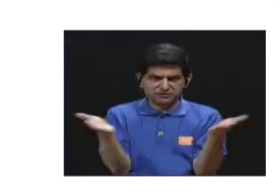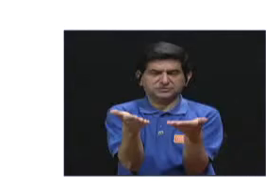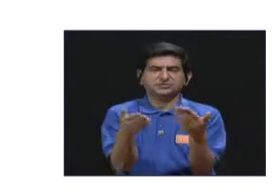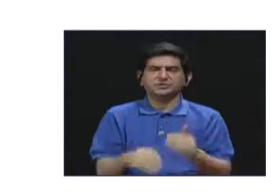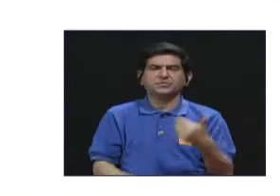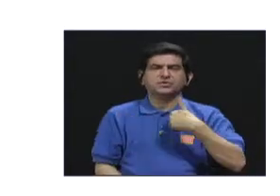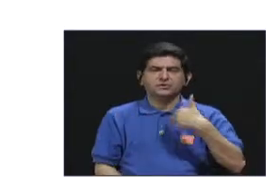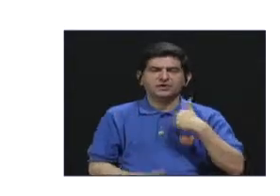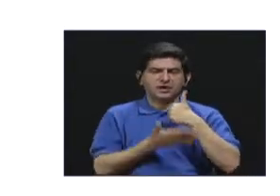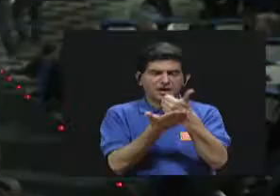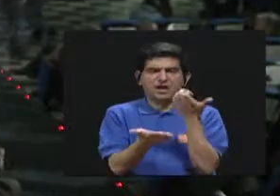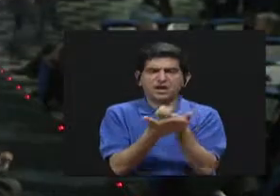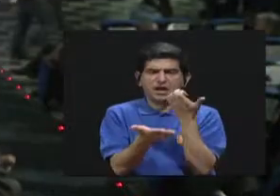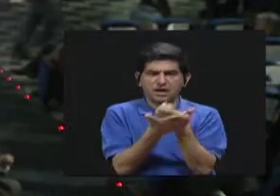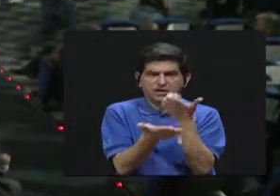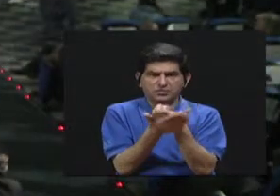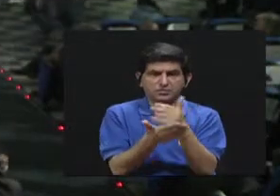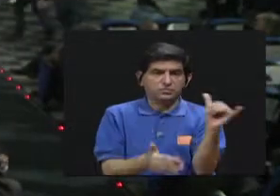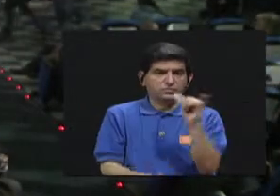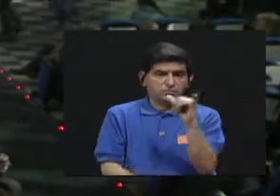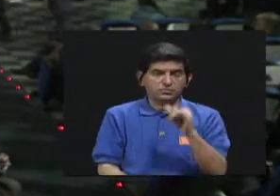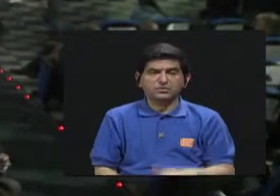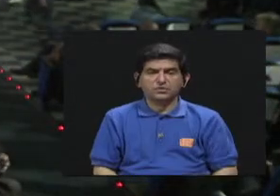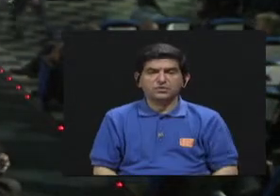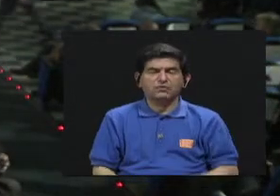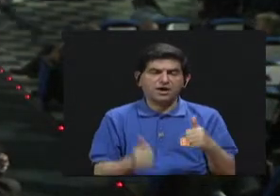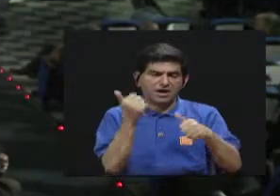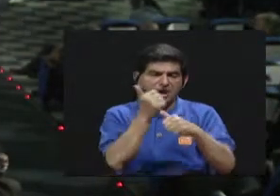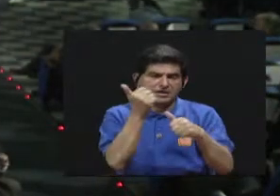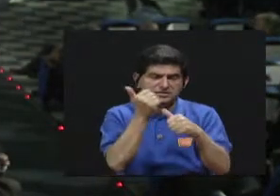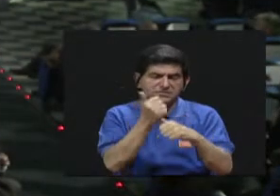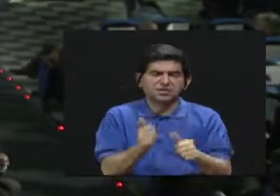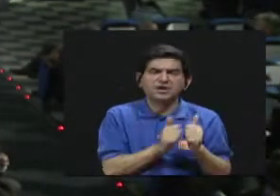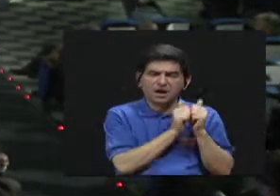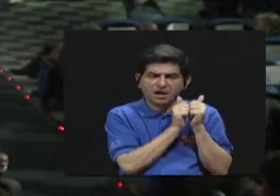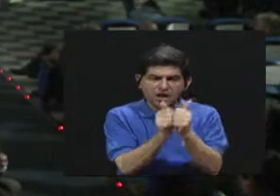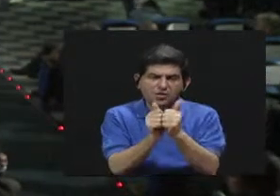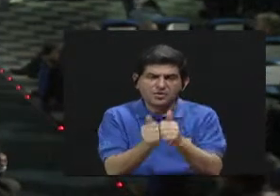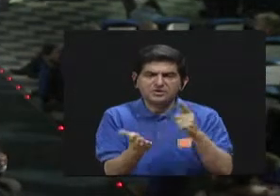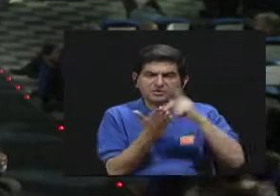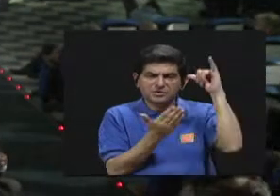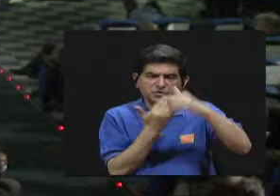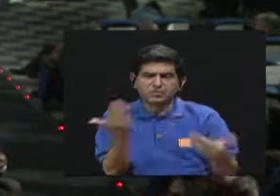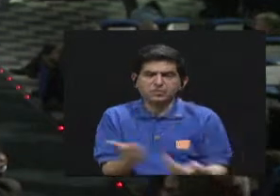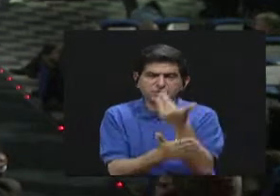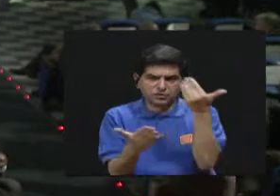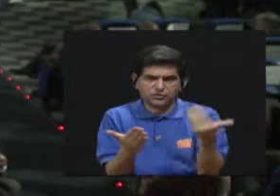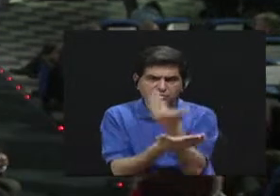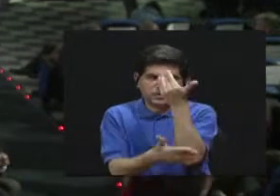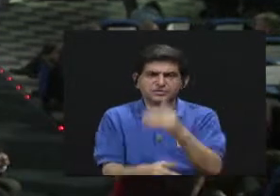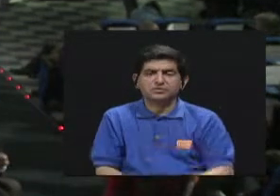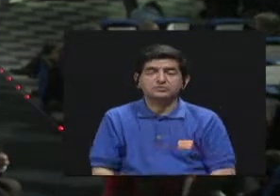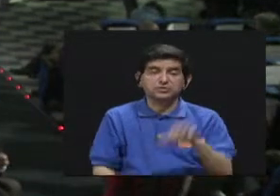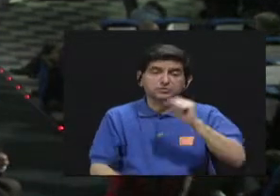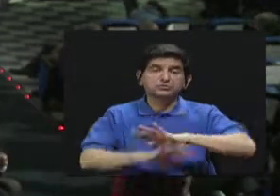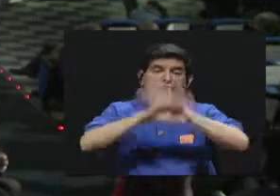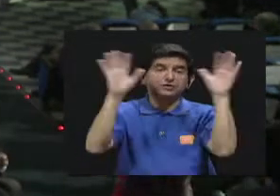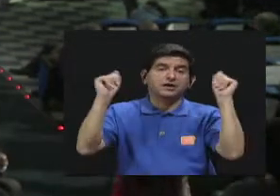ayudar económicamente y también en asesorías y acompañamiento a los proyectos nuevos. Claro.